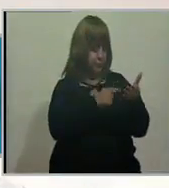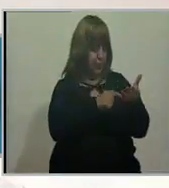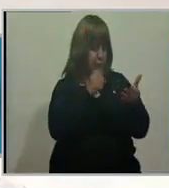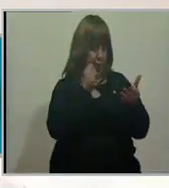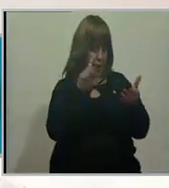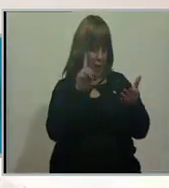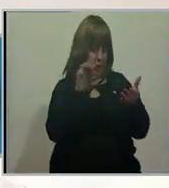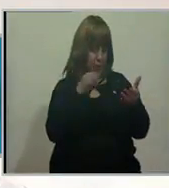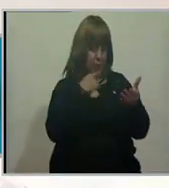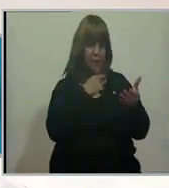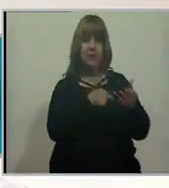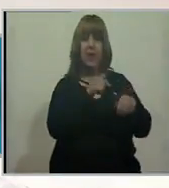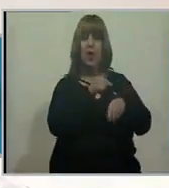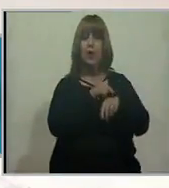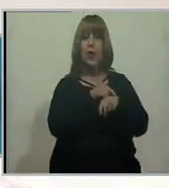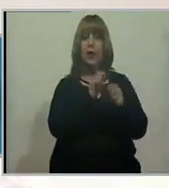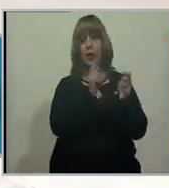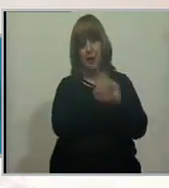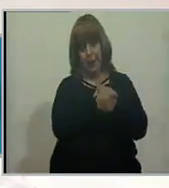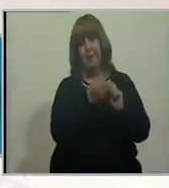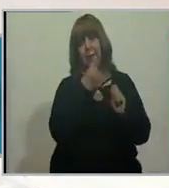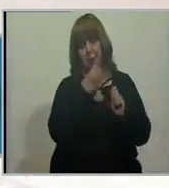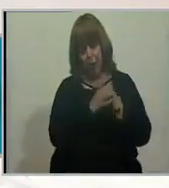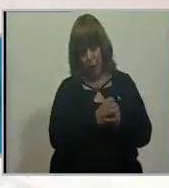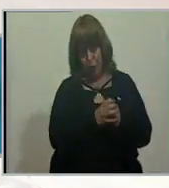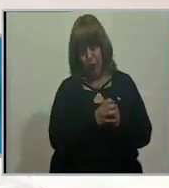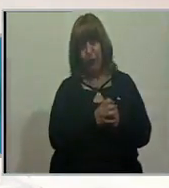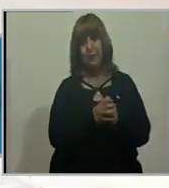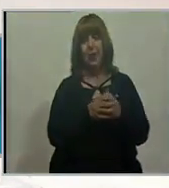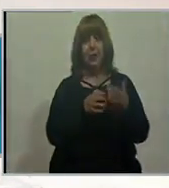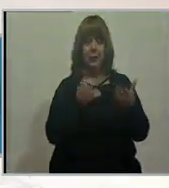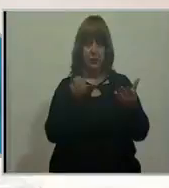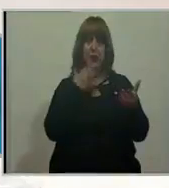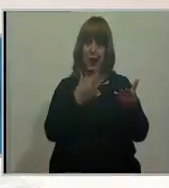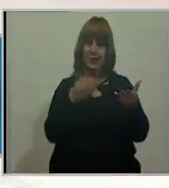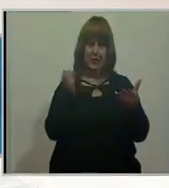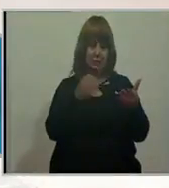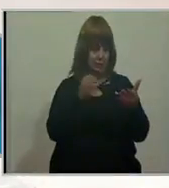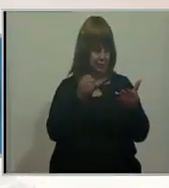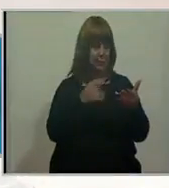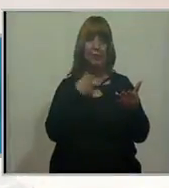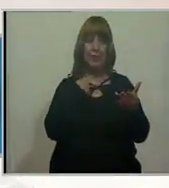sí. Estoy de acuerdo. Bueno, muchas gracias. Estamos leyendo todos los WhatsApp,